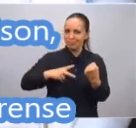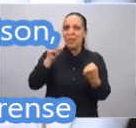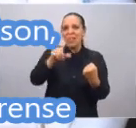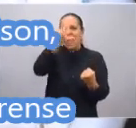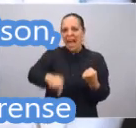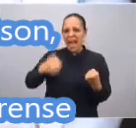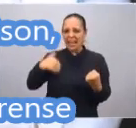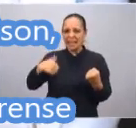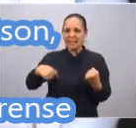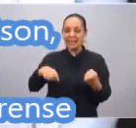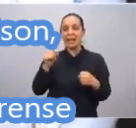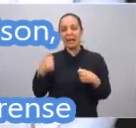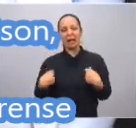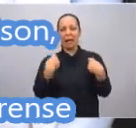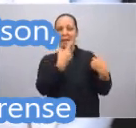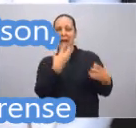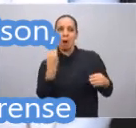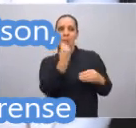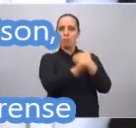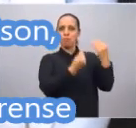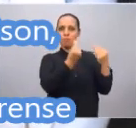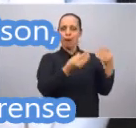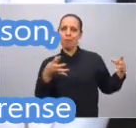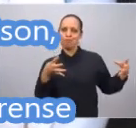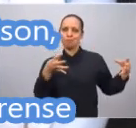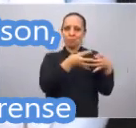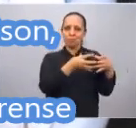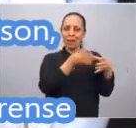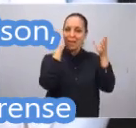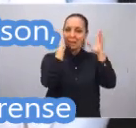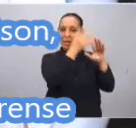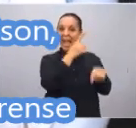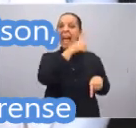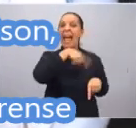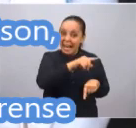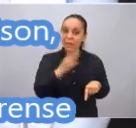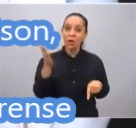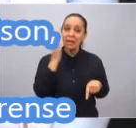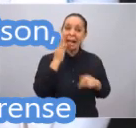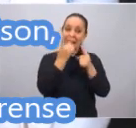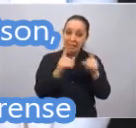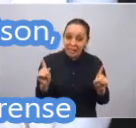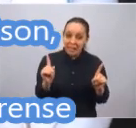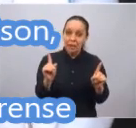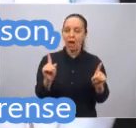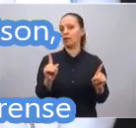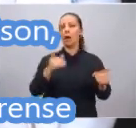han llenado a Milei el gobierno de funcionarios son algo distinto.